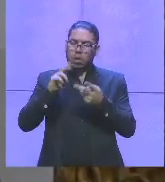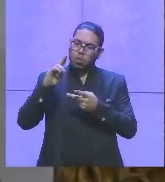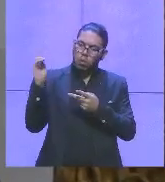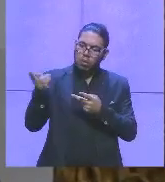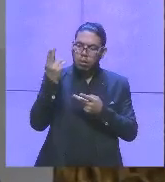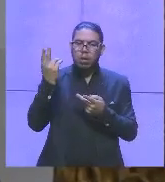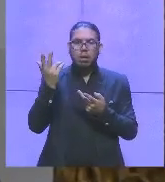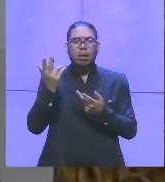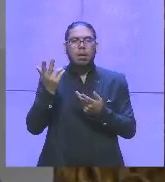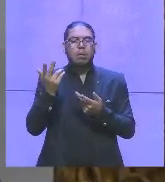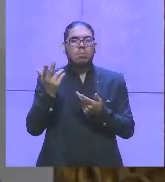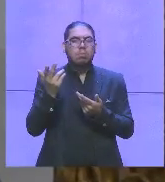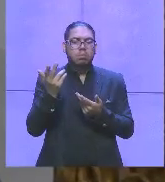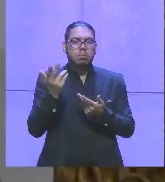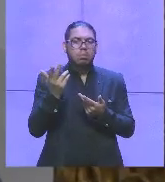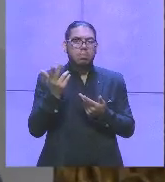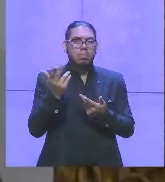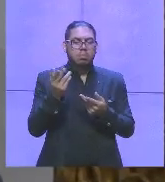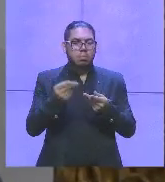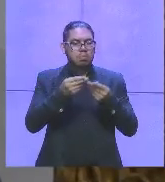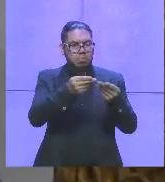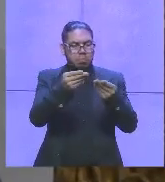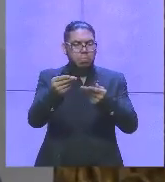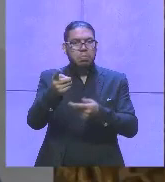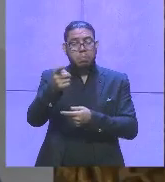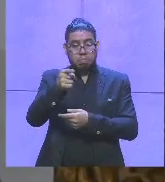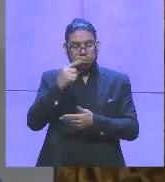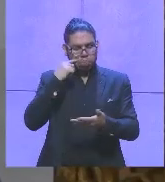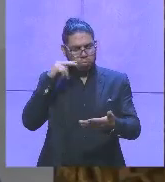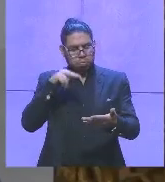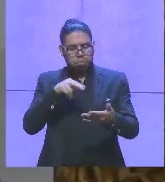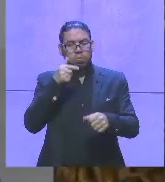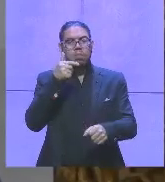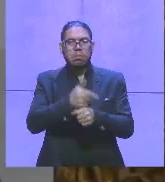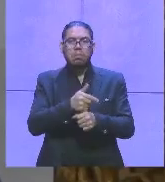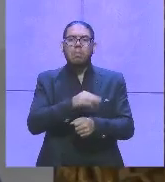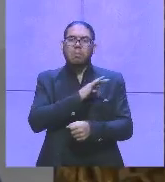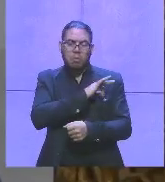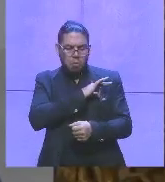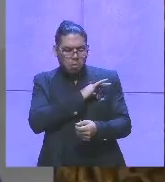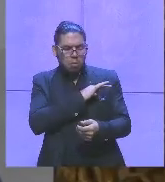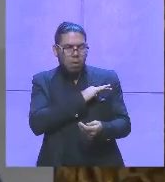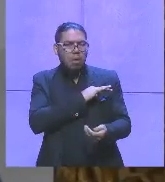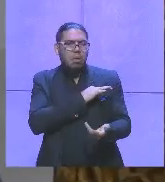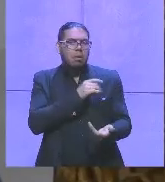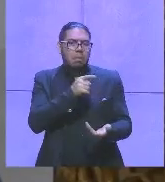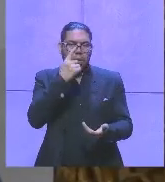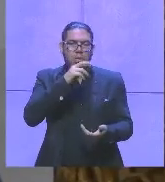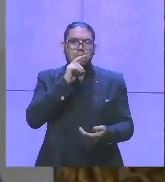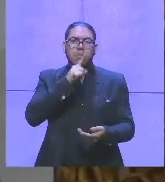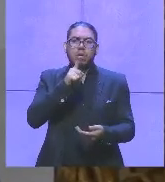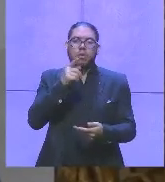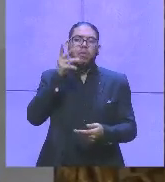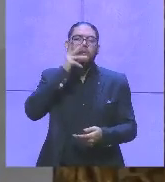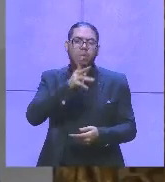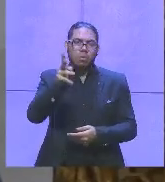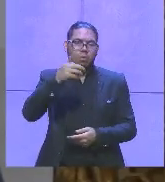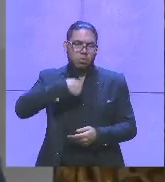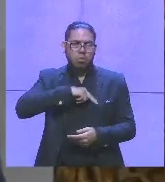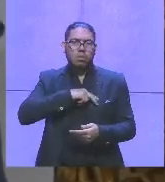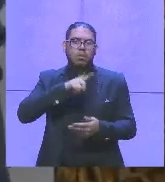universitarias, y que encuentren en esta obra material útil para el mejoramiento de nuestra democracia. Muchas